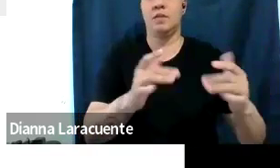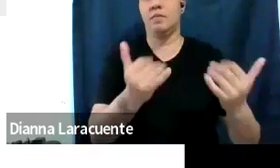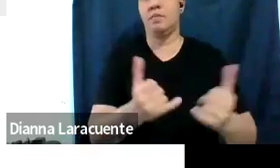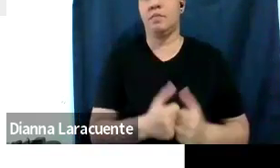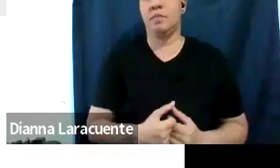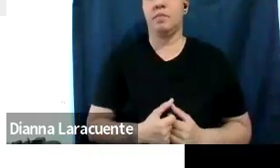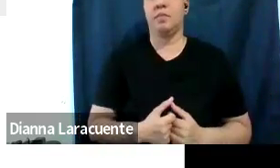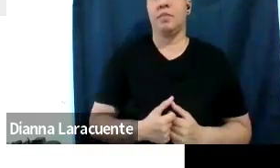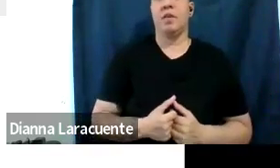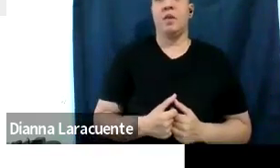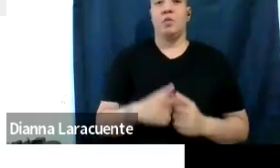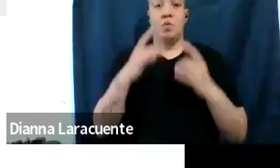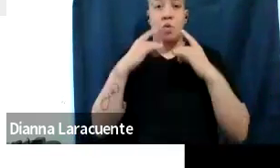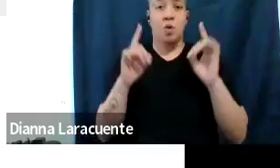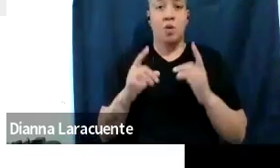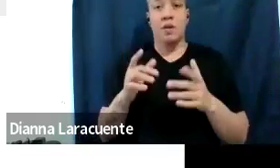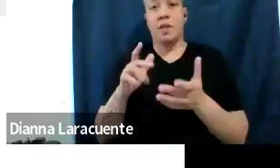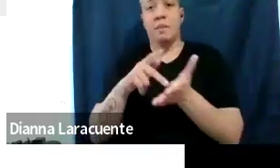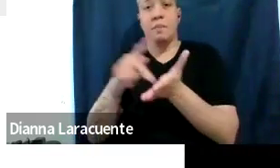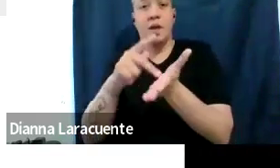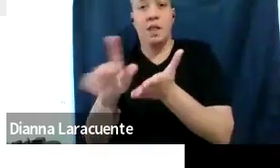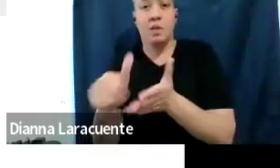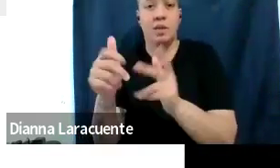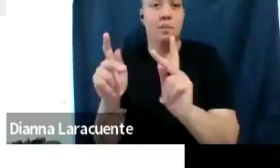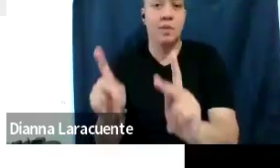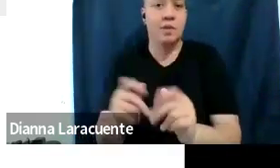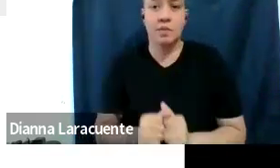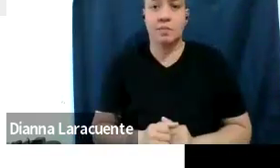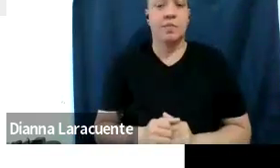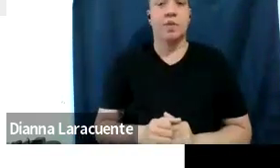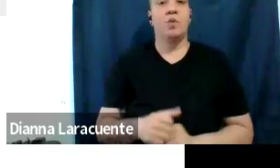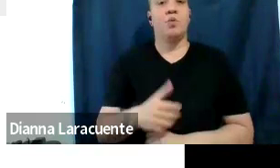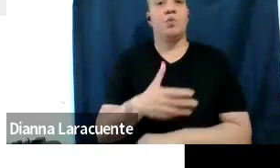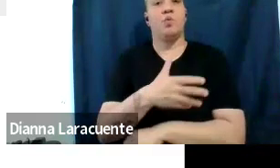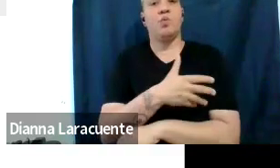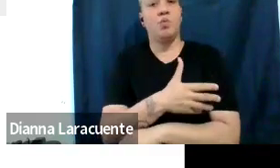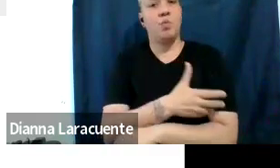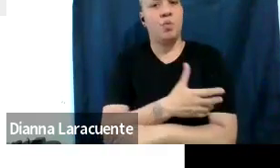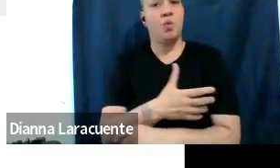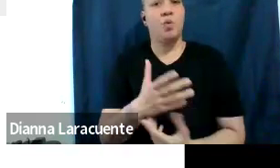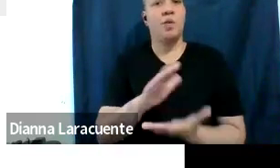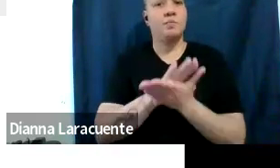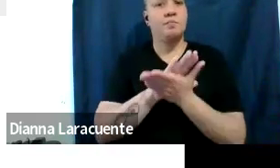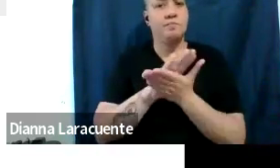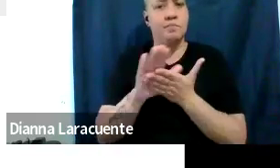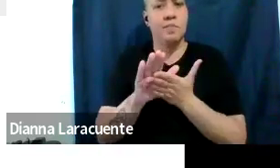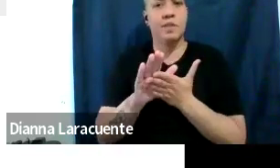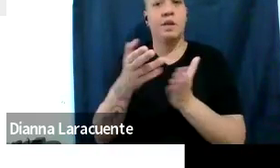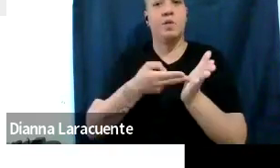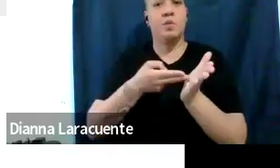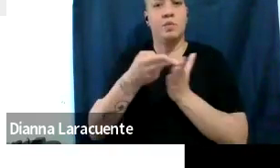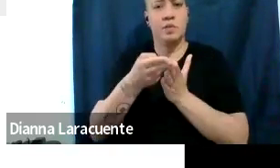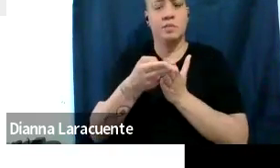sin cabildero, sin estarle pagando a nadie, con su poder carismático de sinceridad,